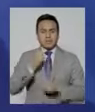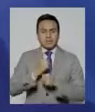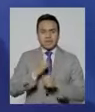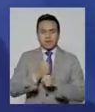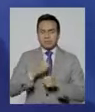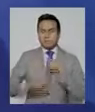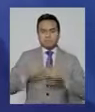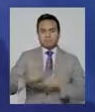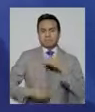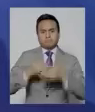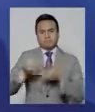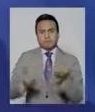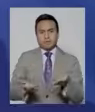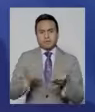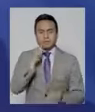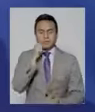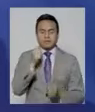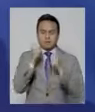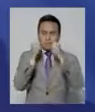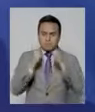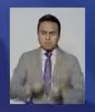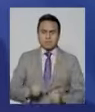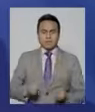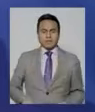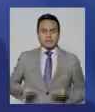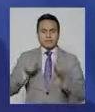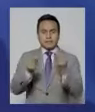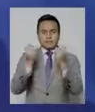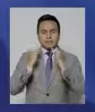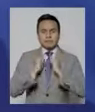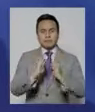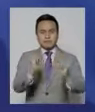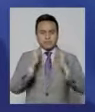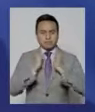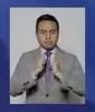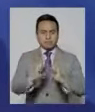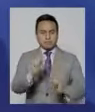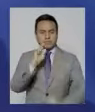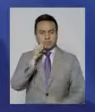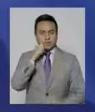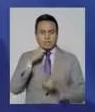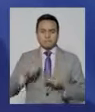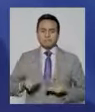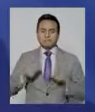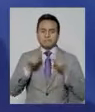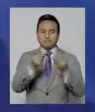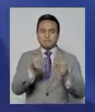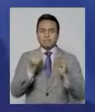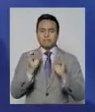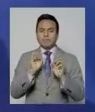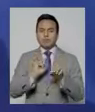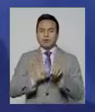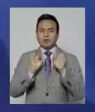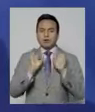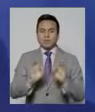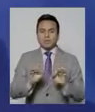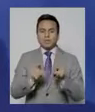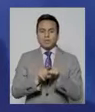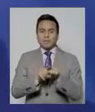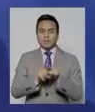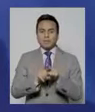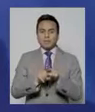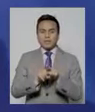toda marcha y por eso vamos a tener la posibilidad de entregar esa cifra en forma oportuna y en